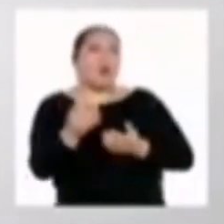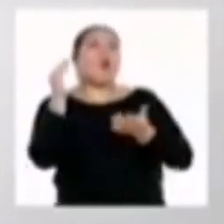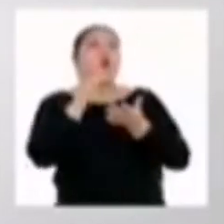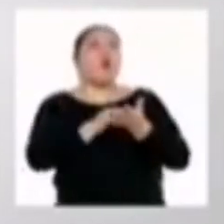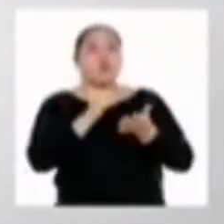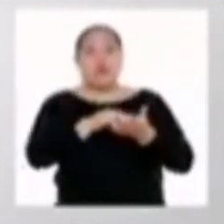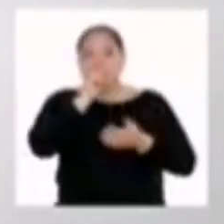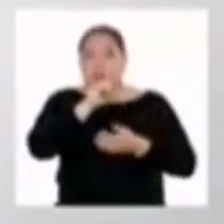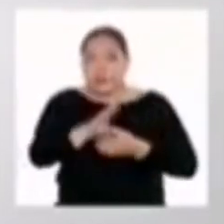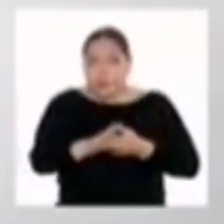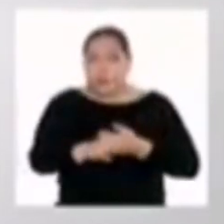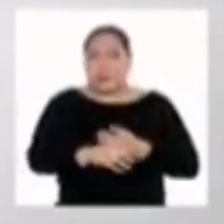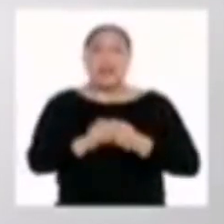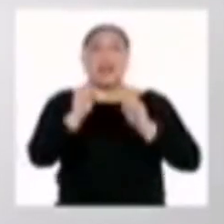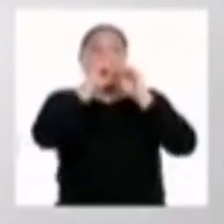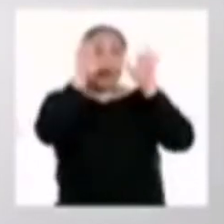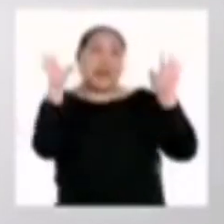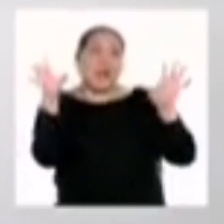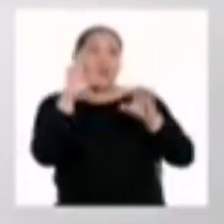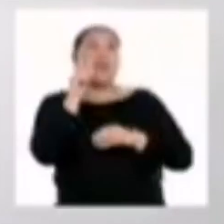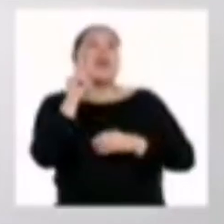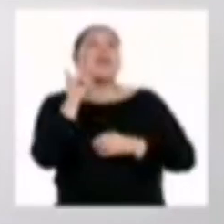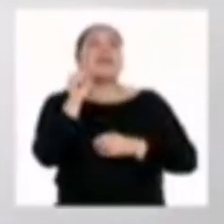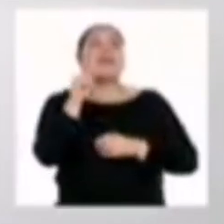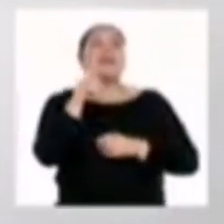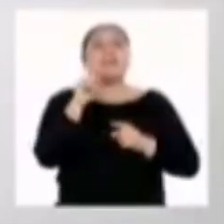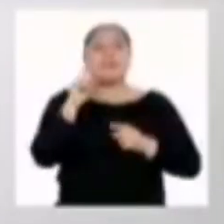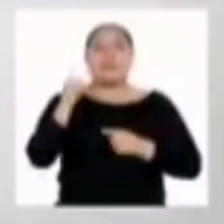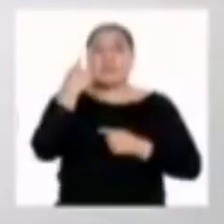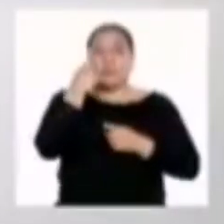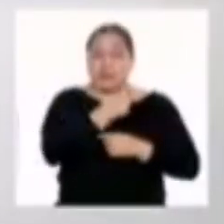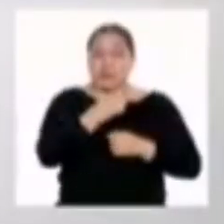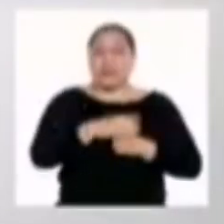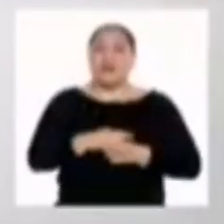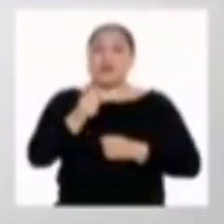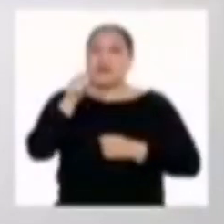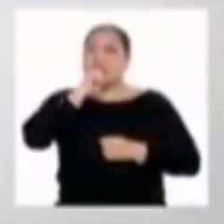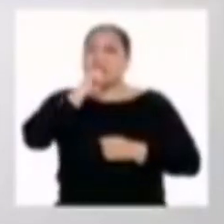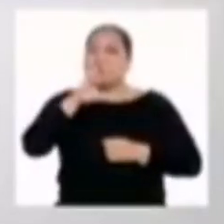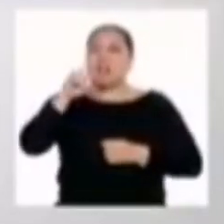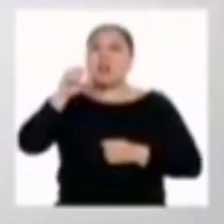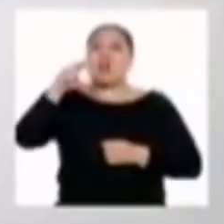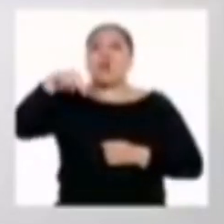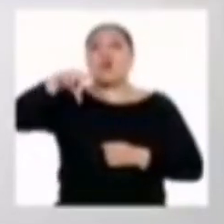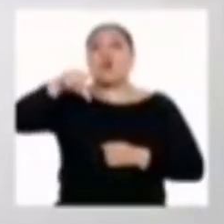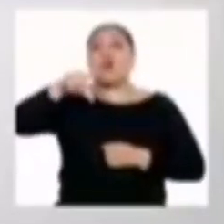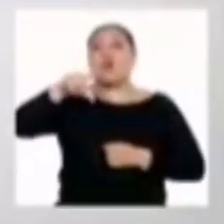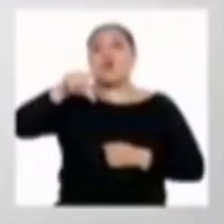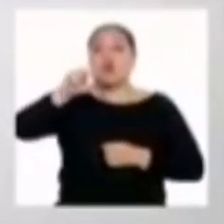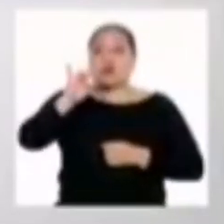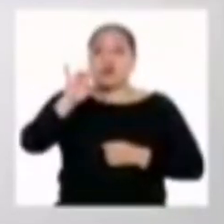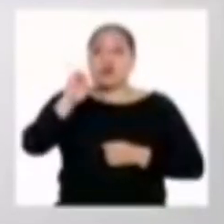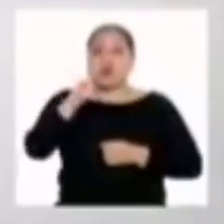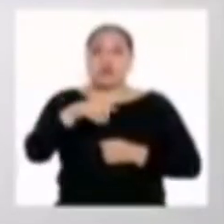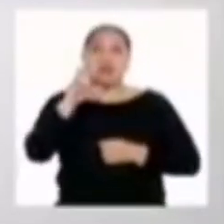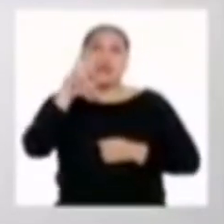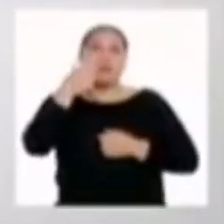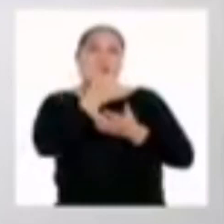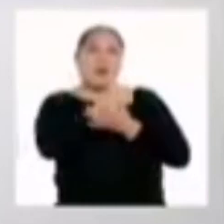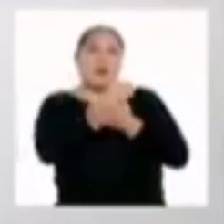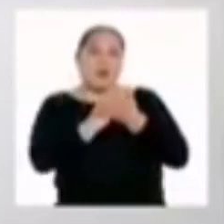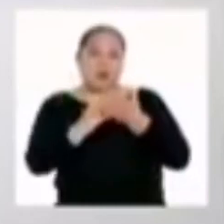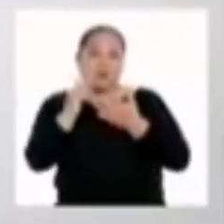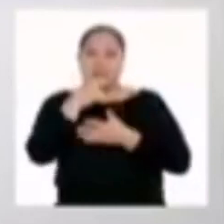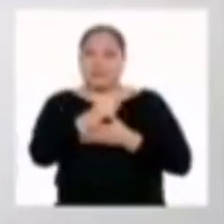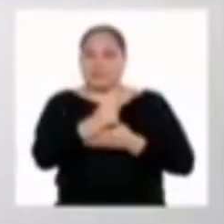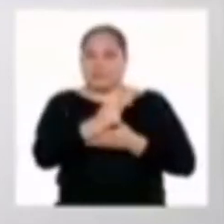reiterando la tesis inicial. Por eso podemos decir que la conclusión constituye la tercera parte de la estructura